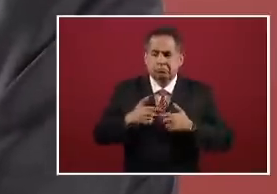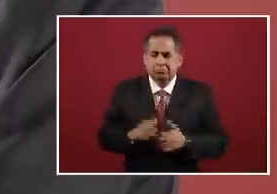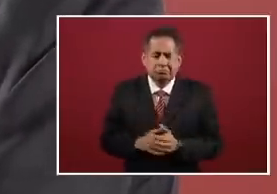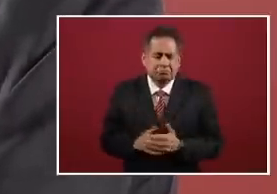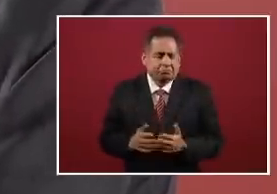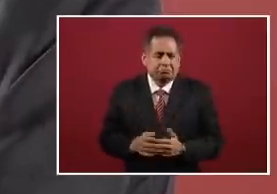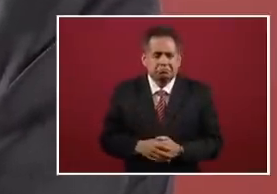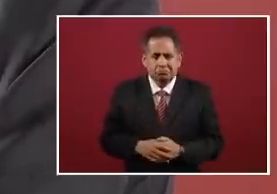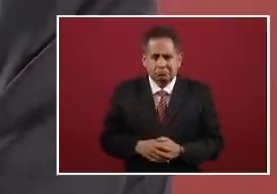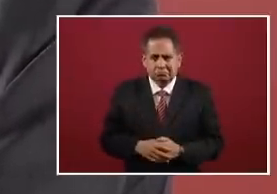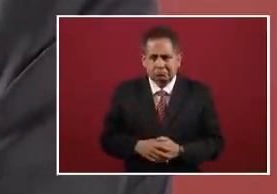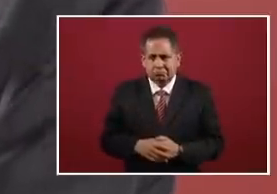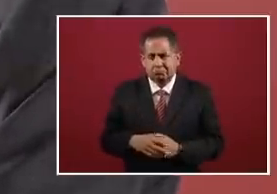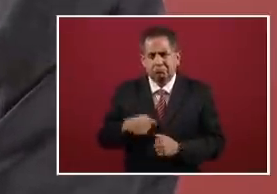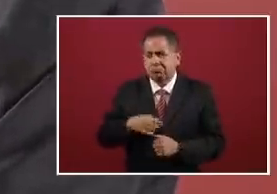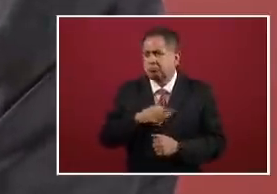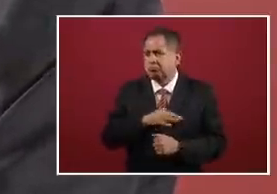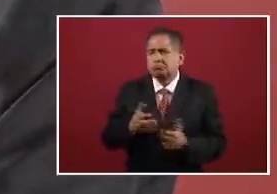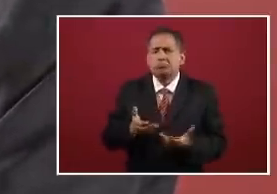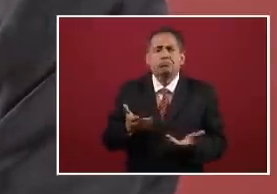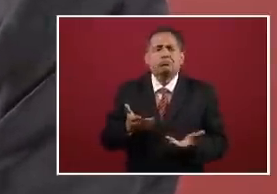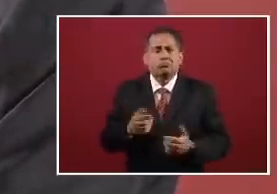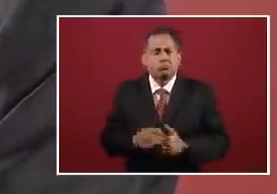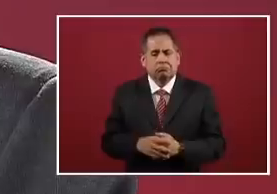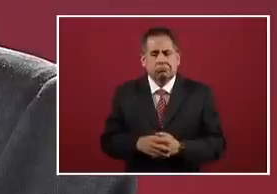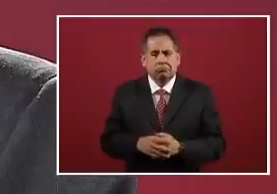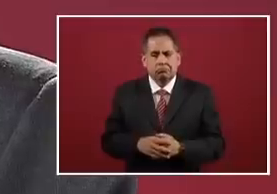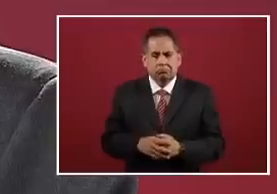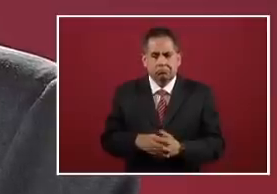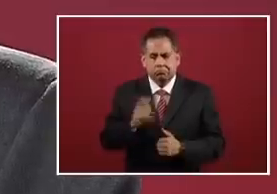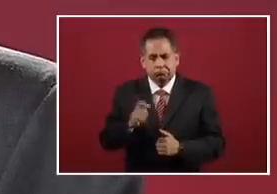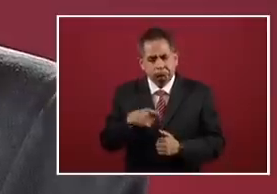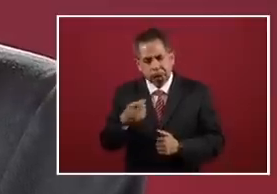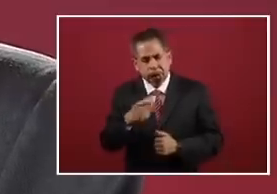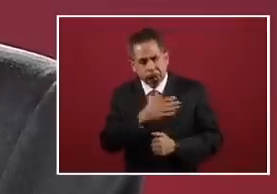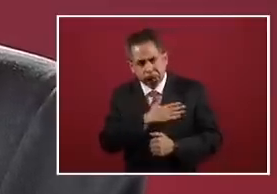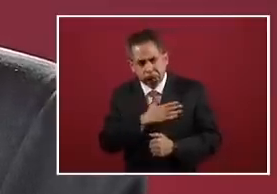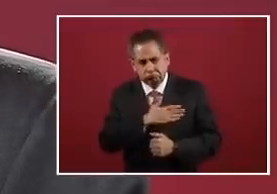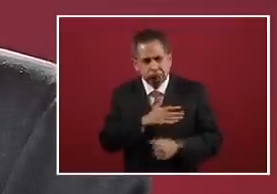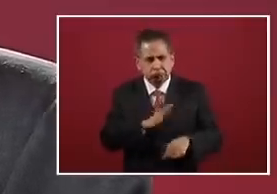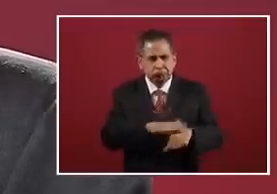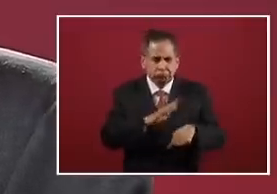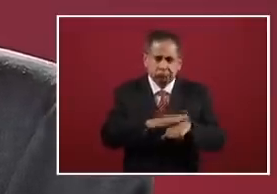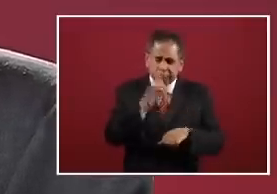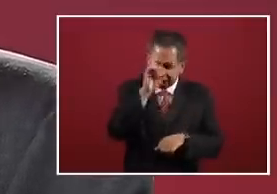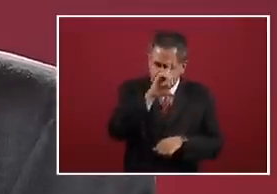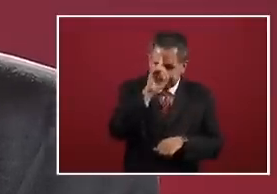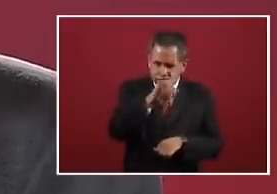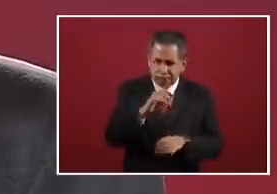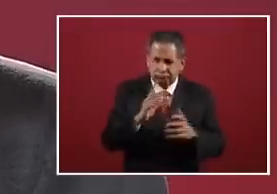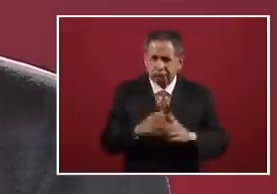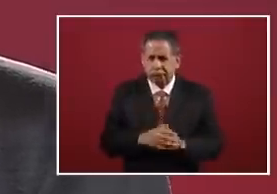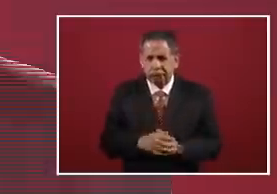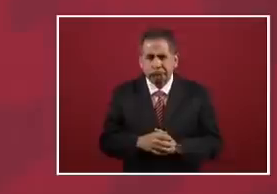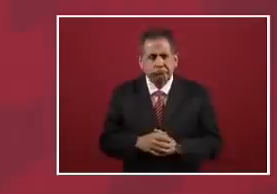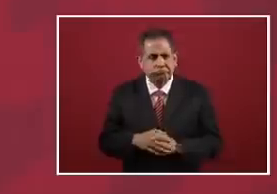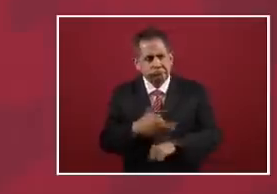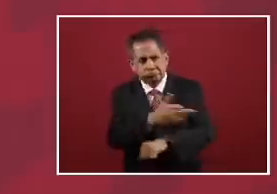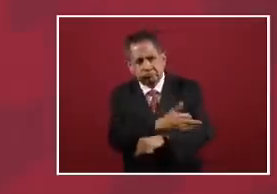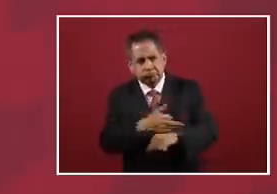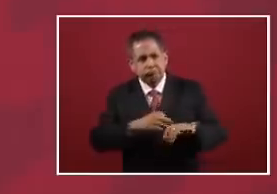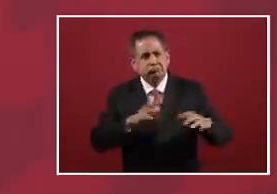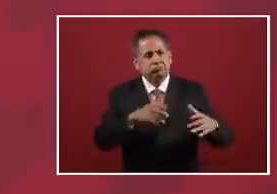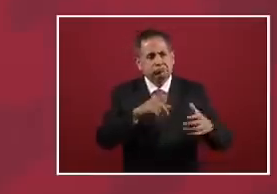que puedo hacer es un llamamiento, un exhorto a los